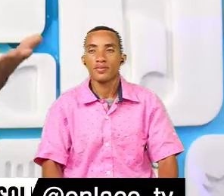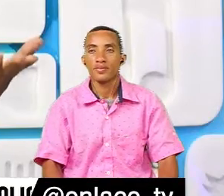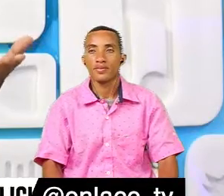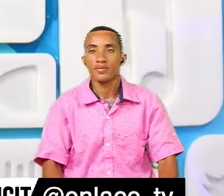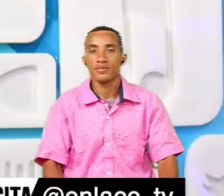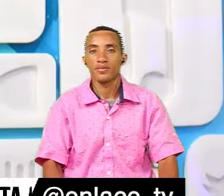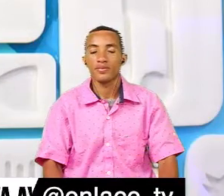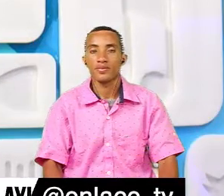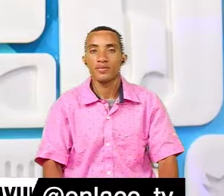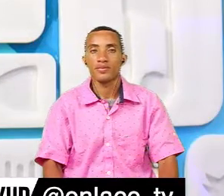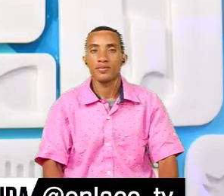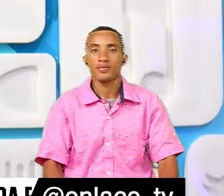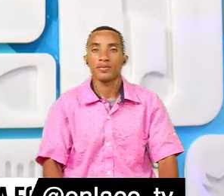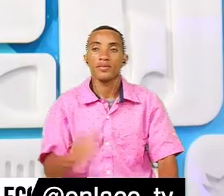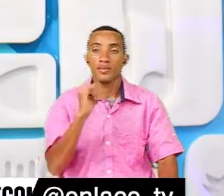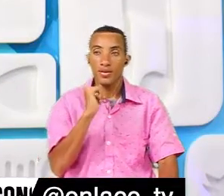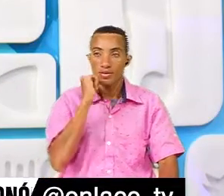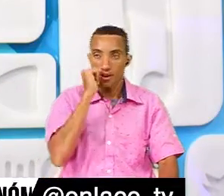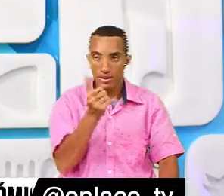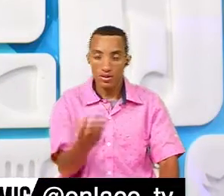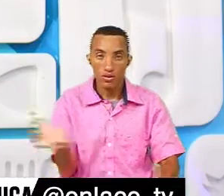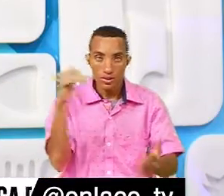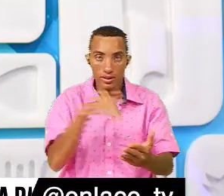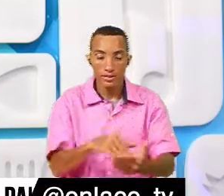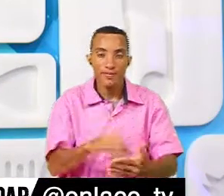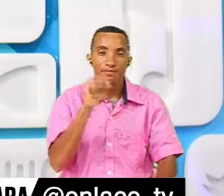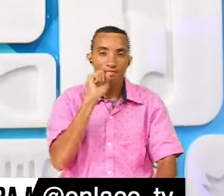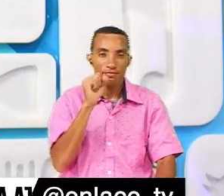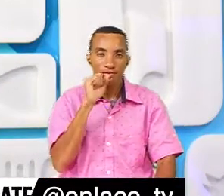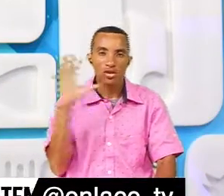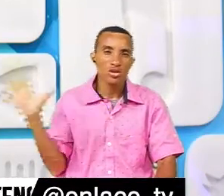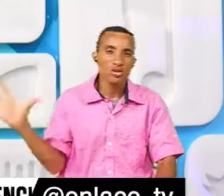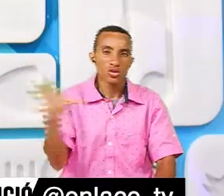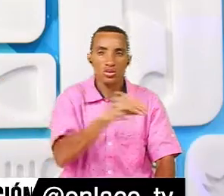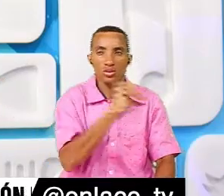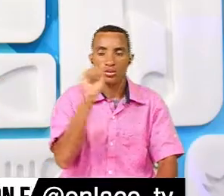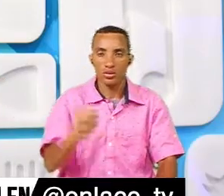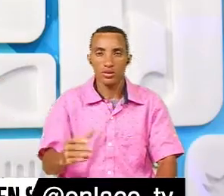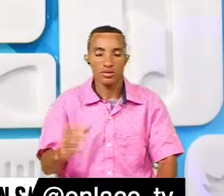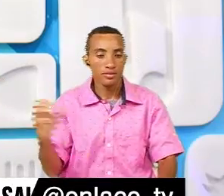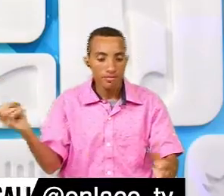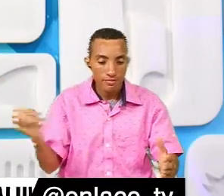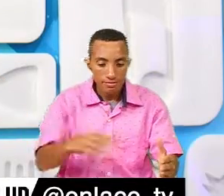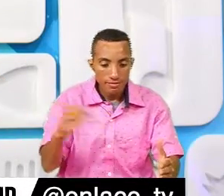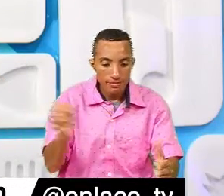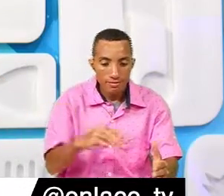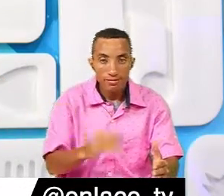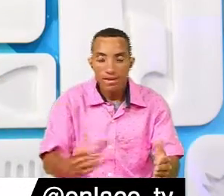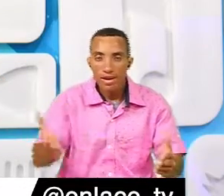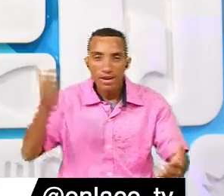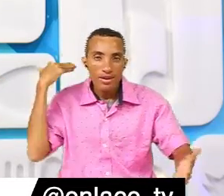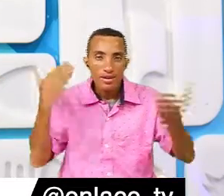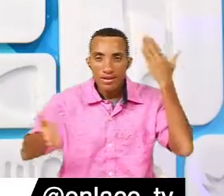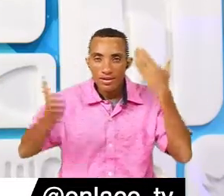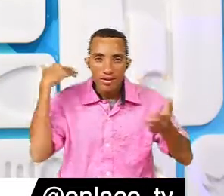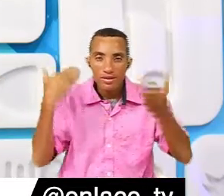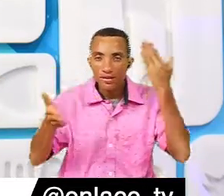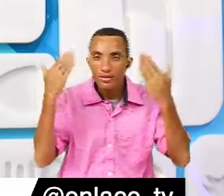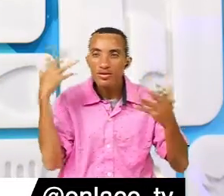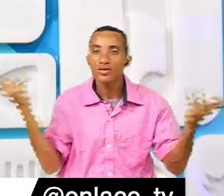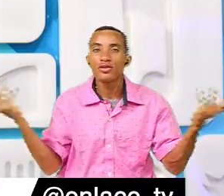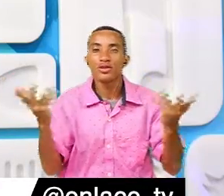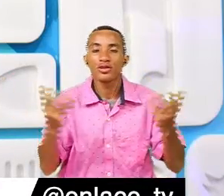A partir de mañana nuevamente los barranqueños podrán disfrutar del mercado campesino. Este se encontrará en el Centro Popular